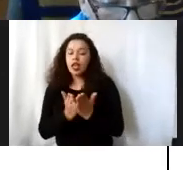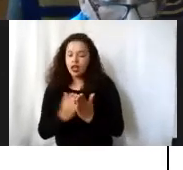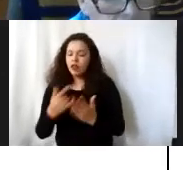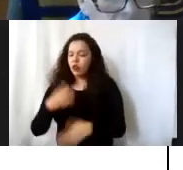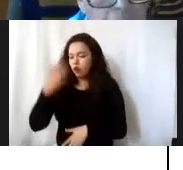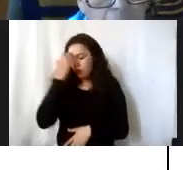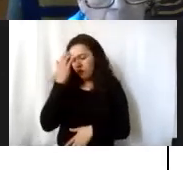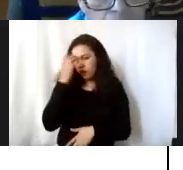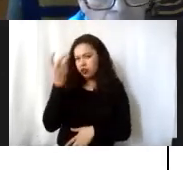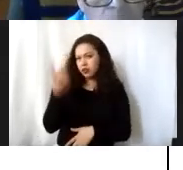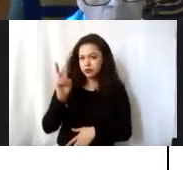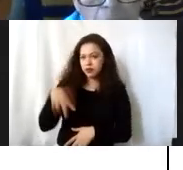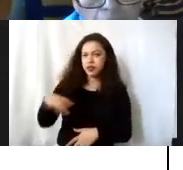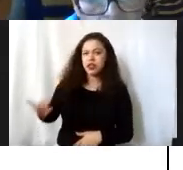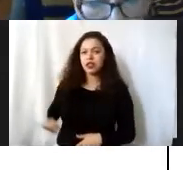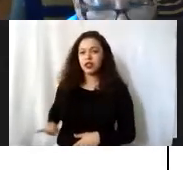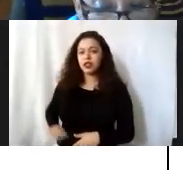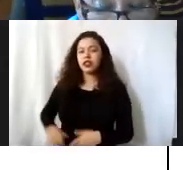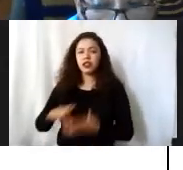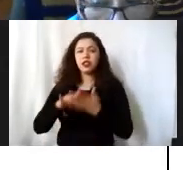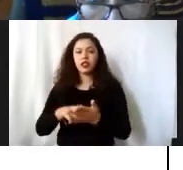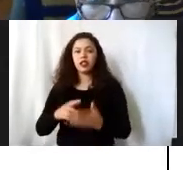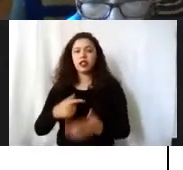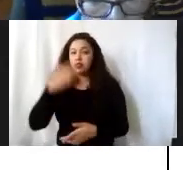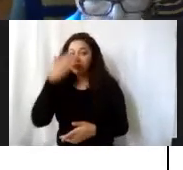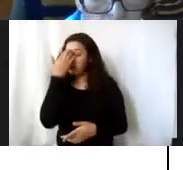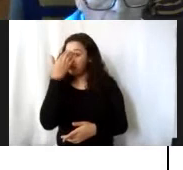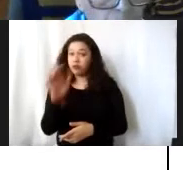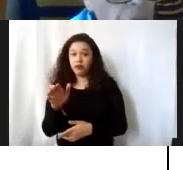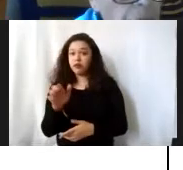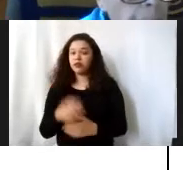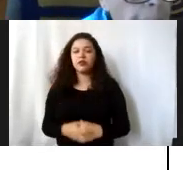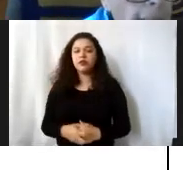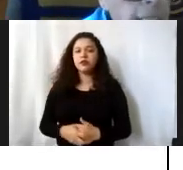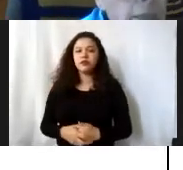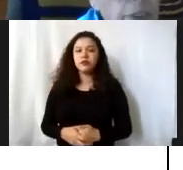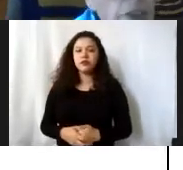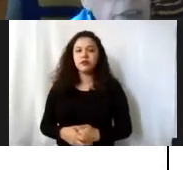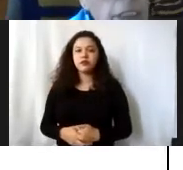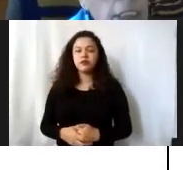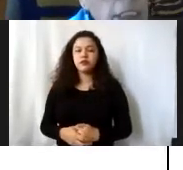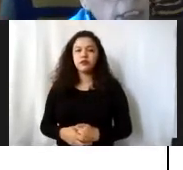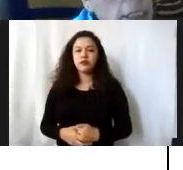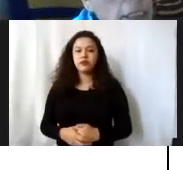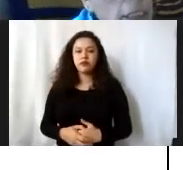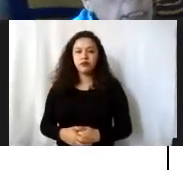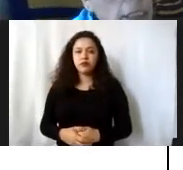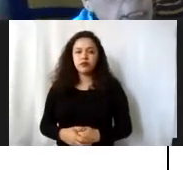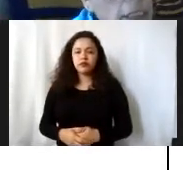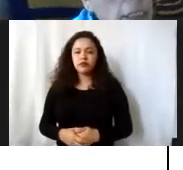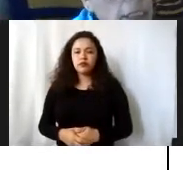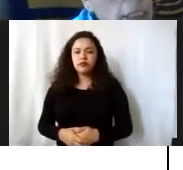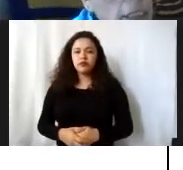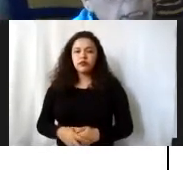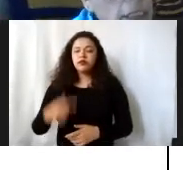parece interesante y nos ayuda. No lo conozco tampoco. Y bueno, y hago